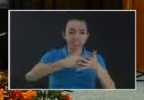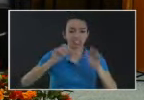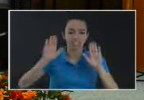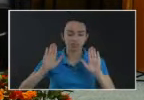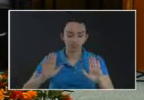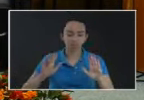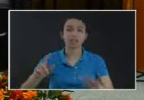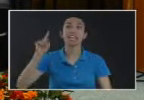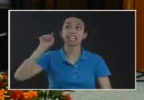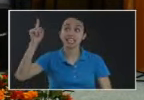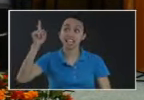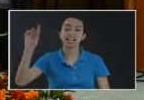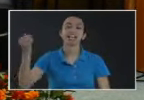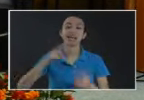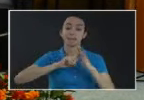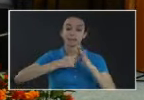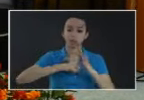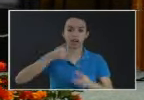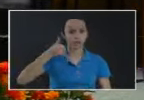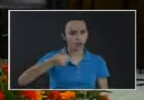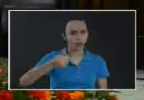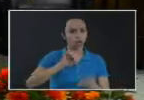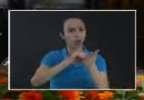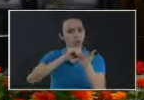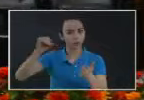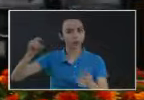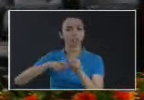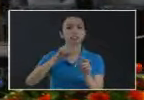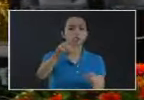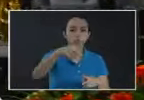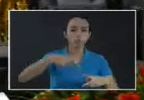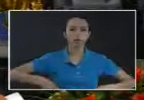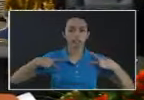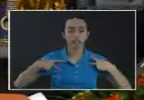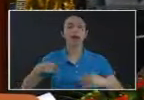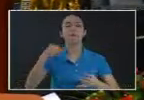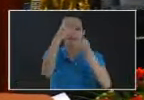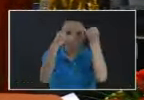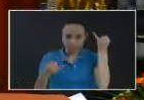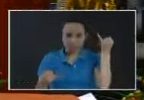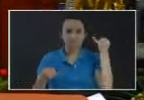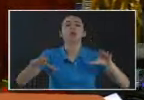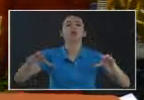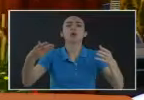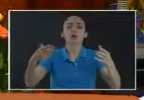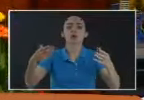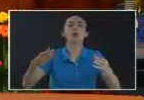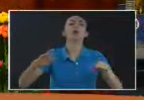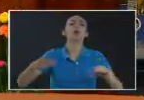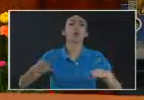El que empezó la buena obra en tu vida la va a terminar. ¿Cómo? Como nosotros